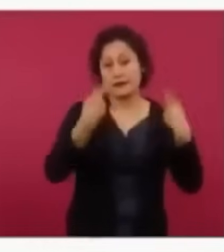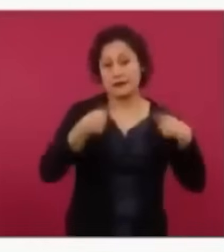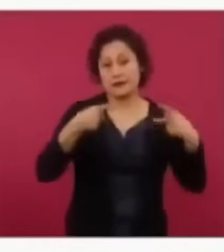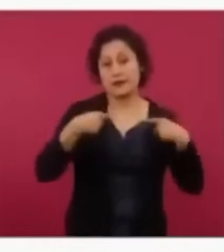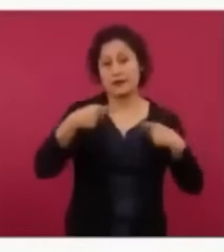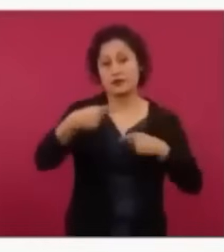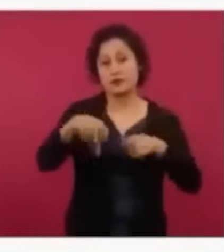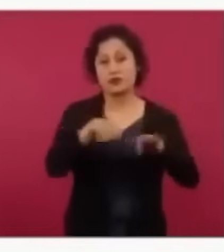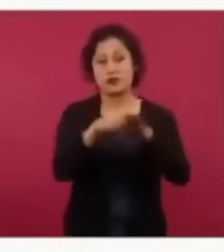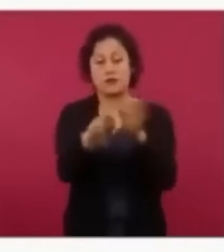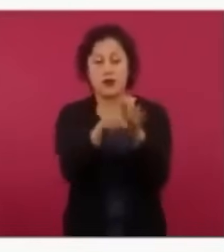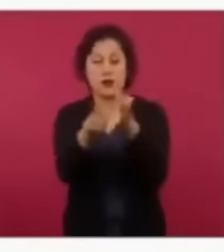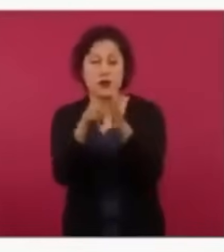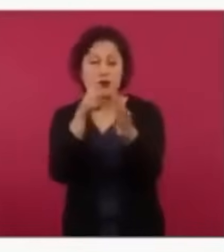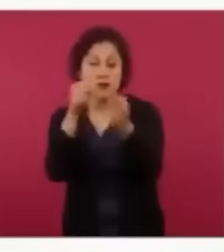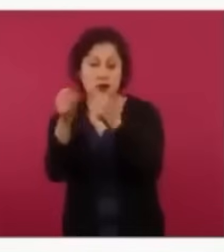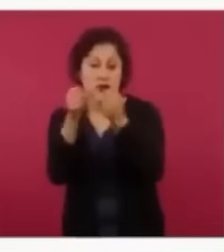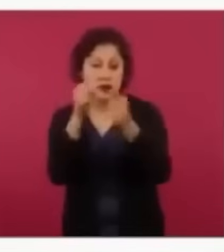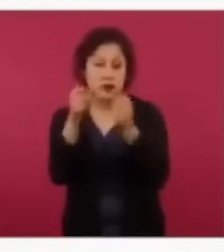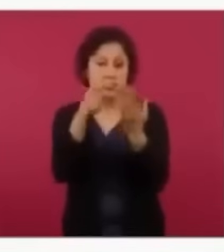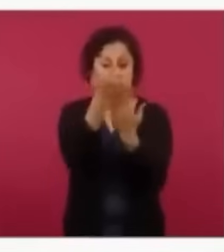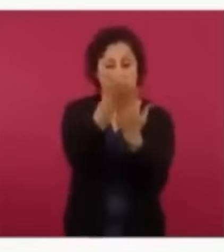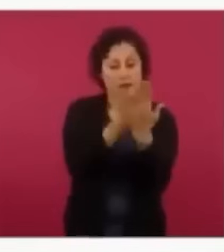recibieron entre todos